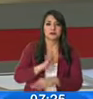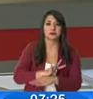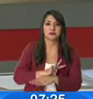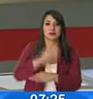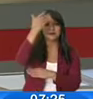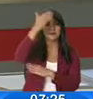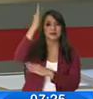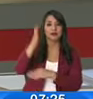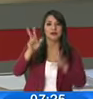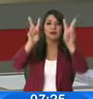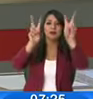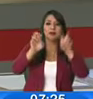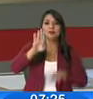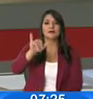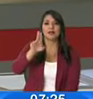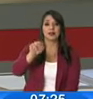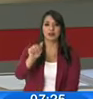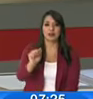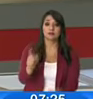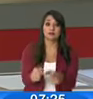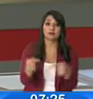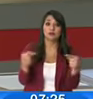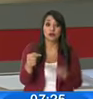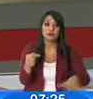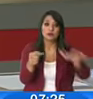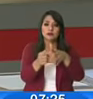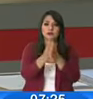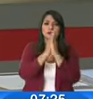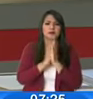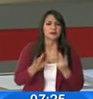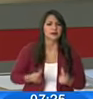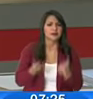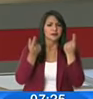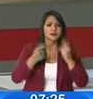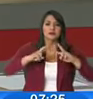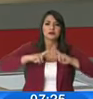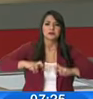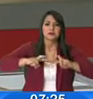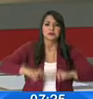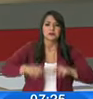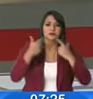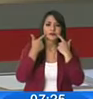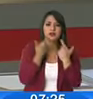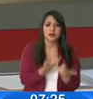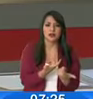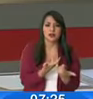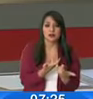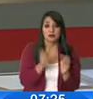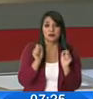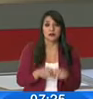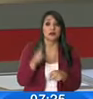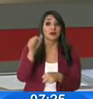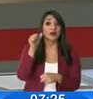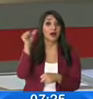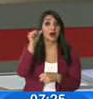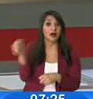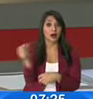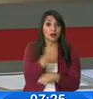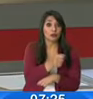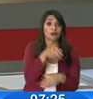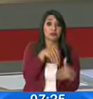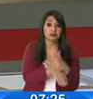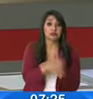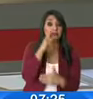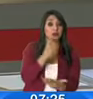caso Balda. En la oposición piden una intervención inmediata de la Fiscalía para que se judicialice este tema, mientras